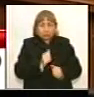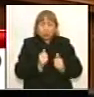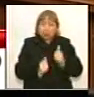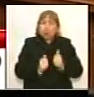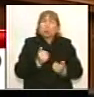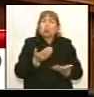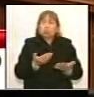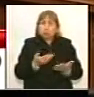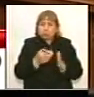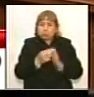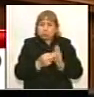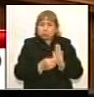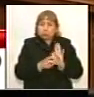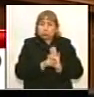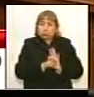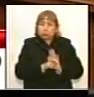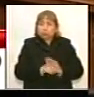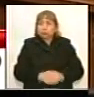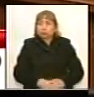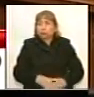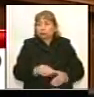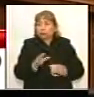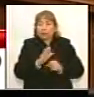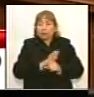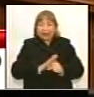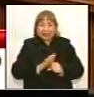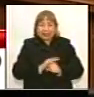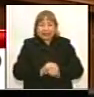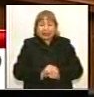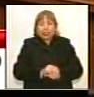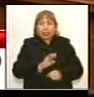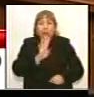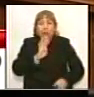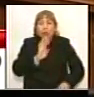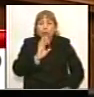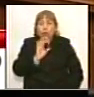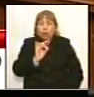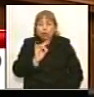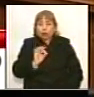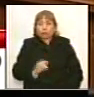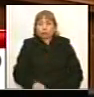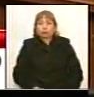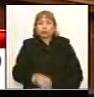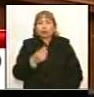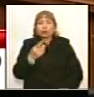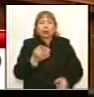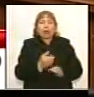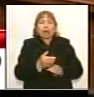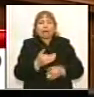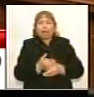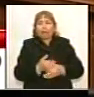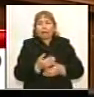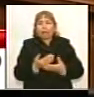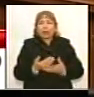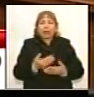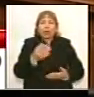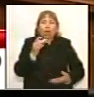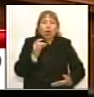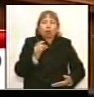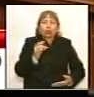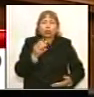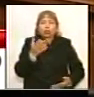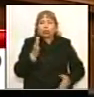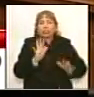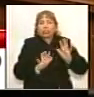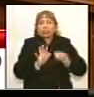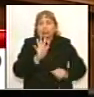ley? Una pena base entre los 4 y los 8 y una forma agravada entre los 8 y los